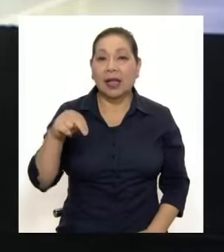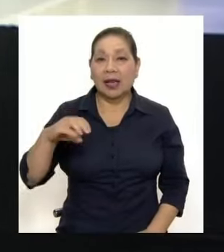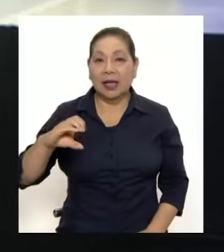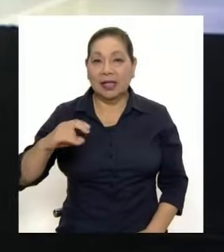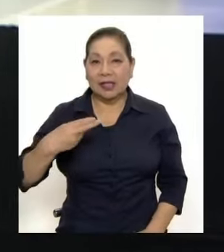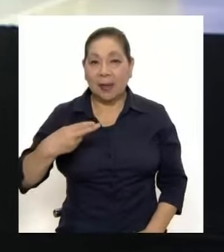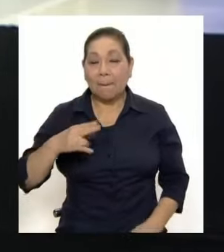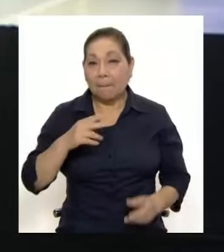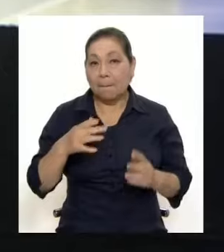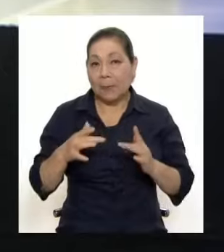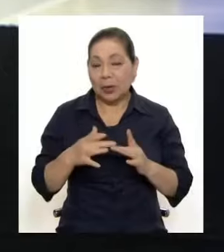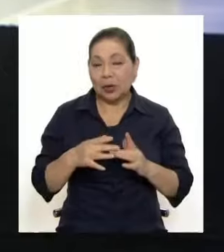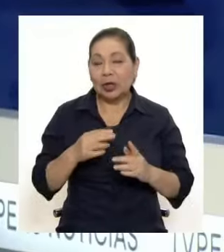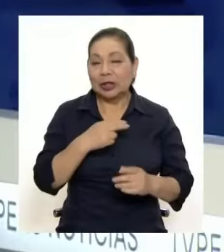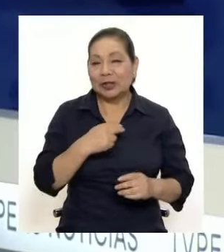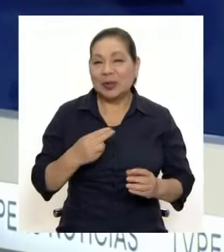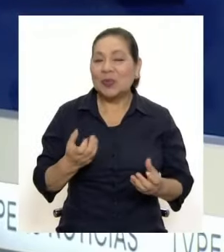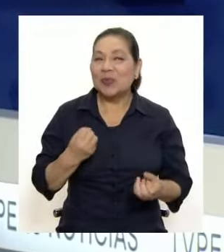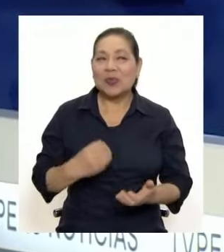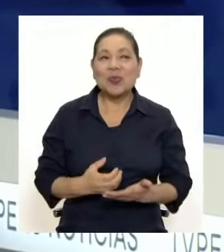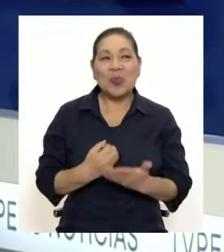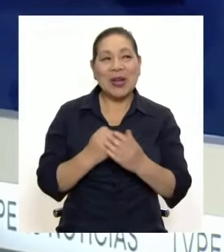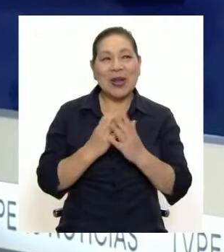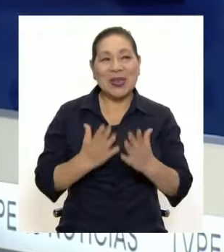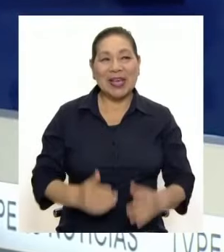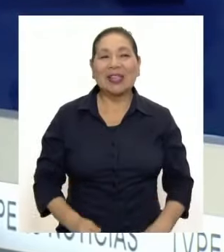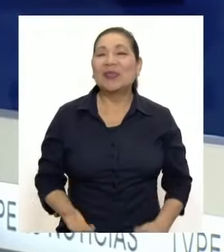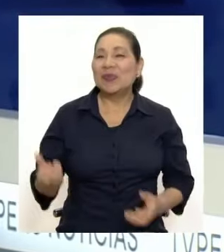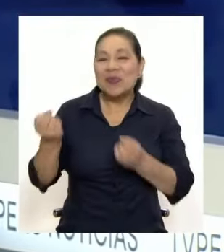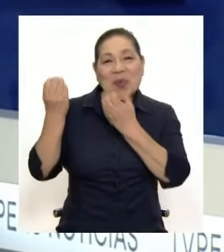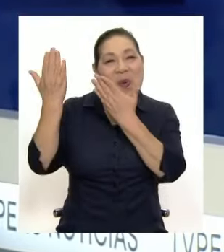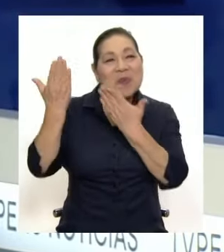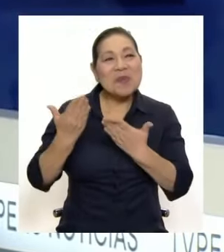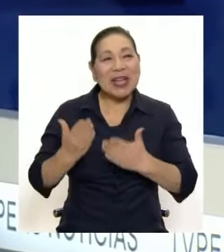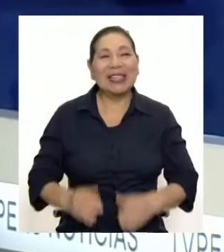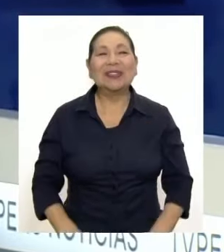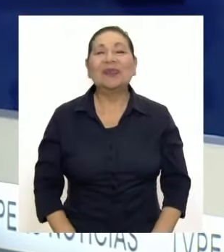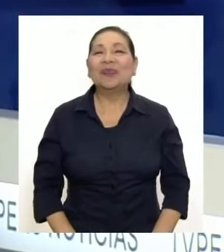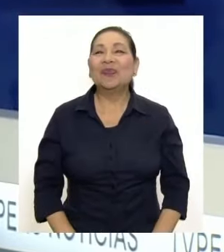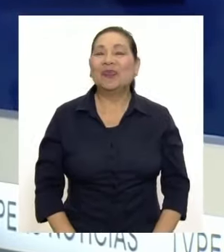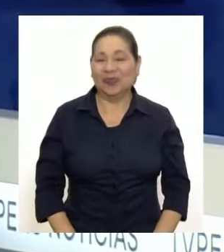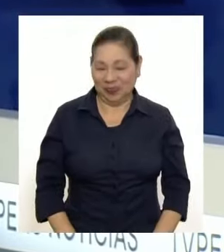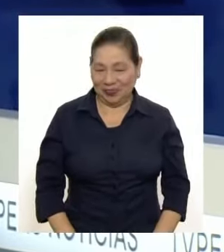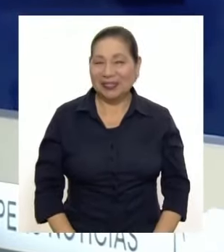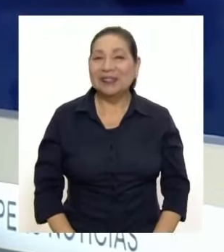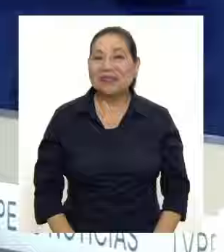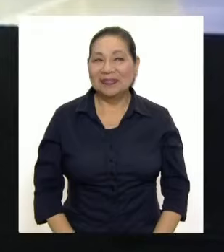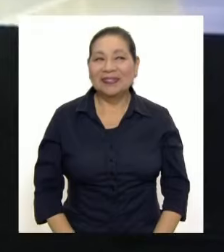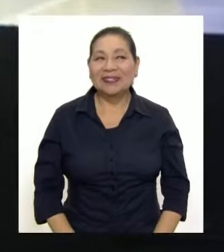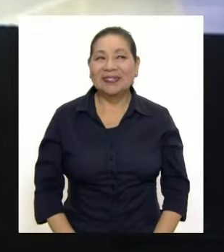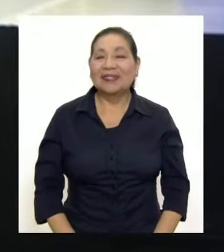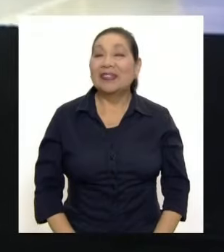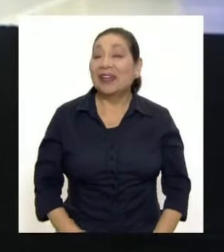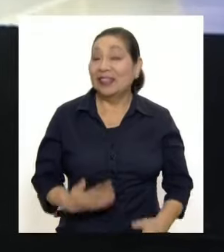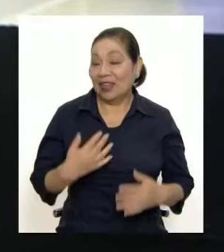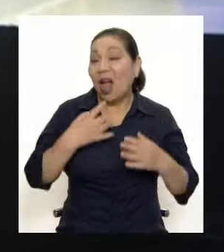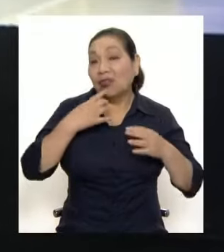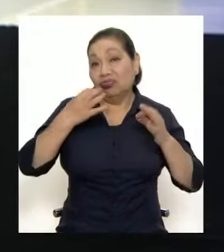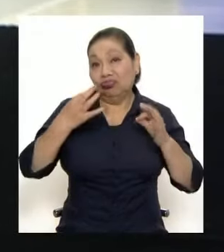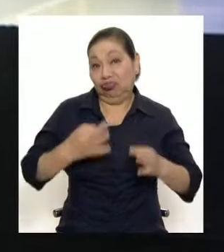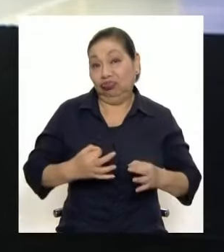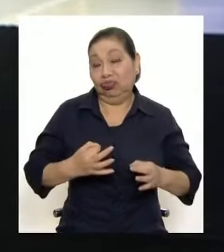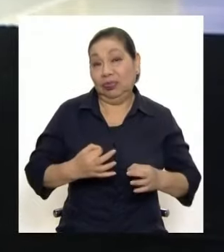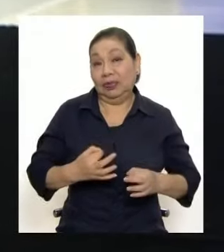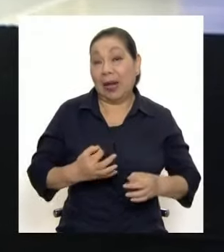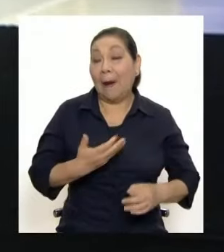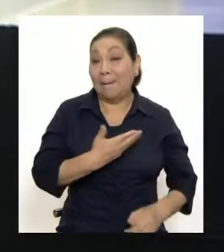comercio peruano china s barnechea muy buenos días bienvenido Buen día Romi qué tal encantado de estar aquí Bueno ya se ha confirmado la presencia de